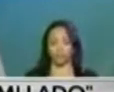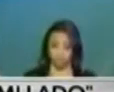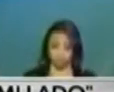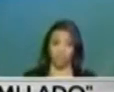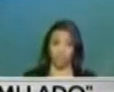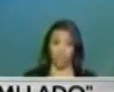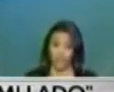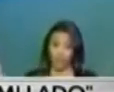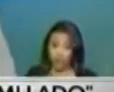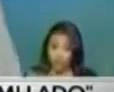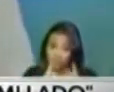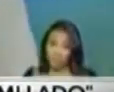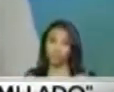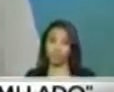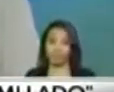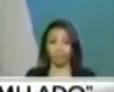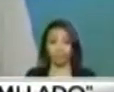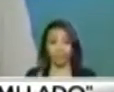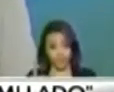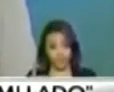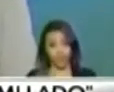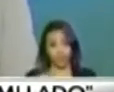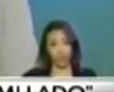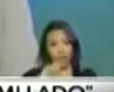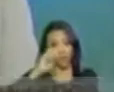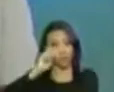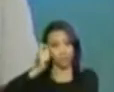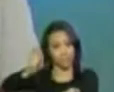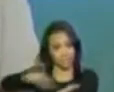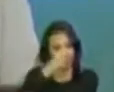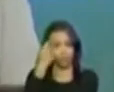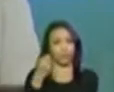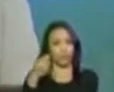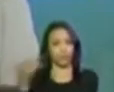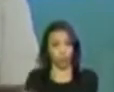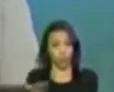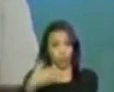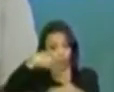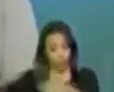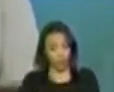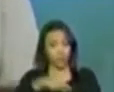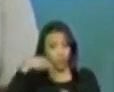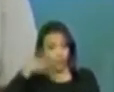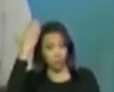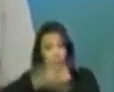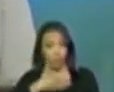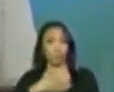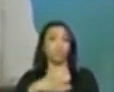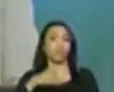estoy guardando esta asignatura de este termo de posse como una prueba.